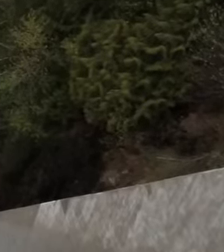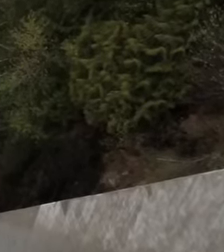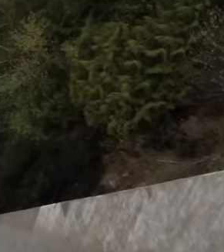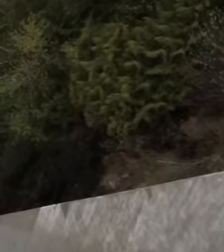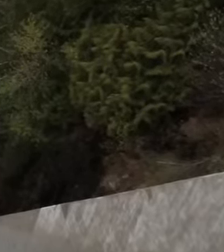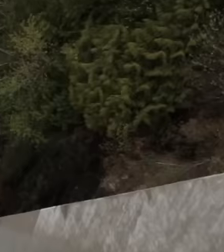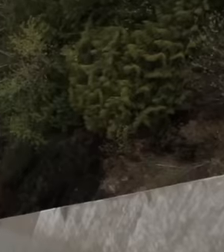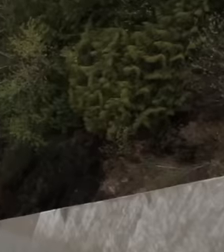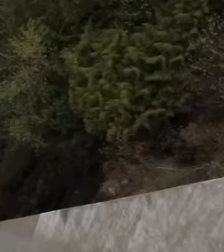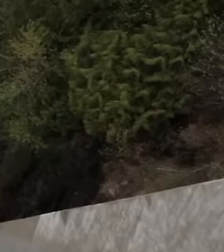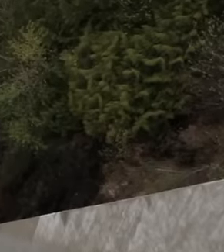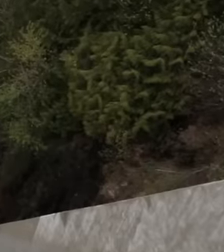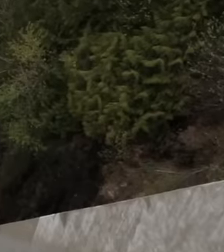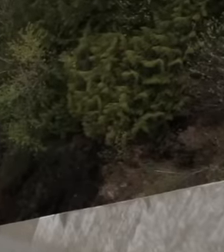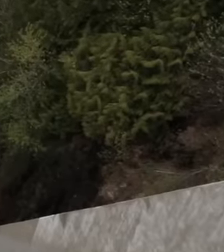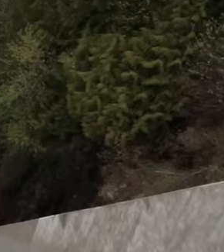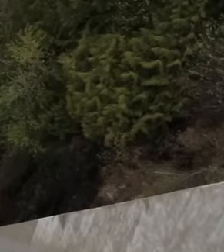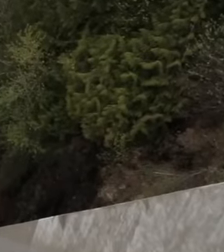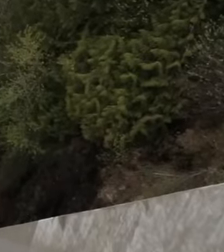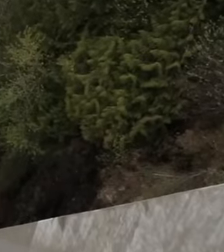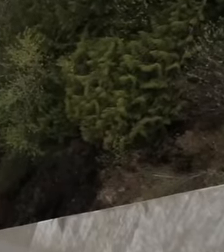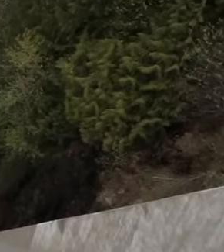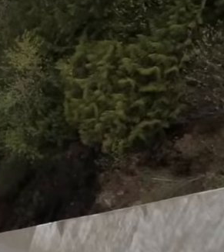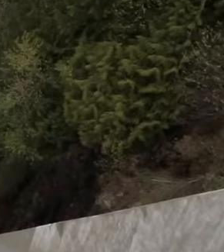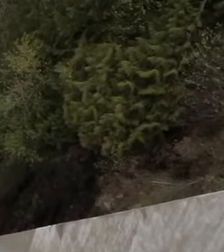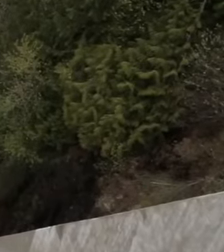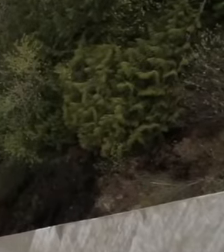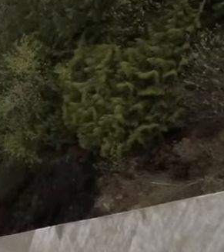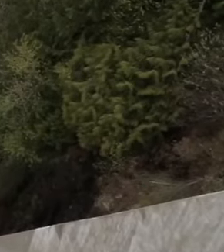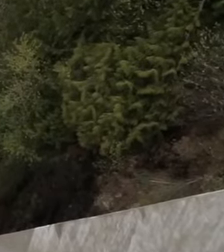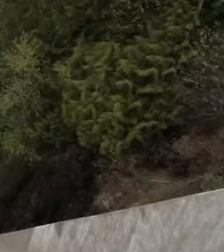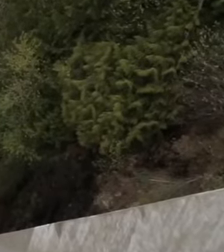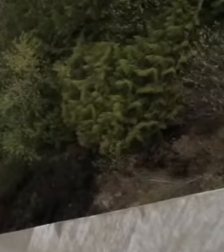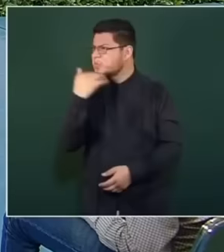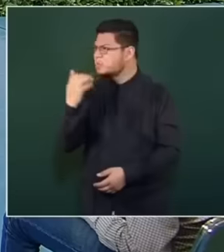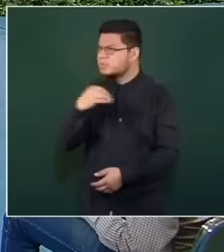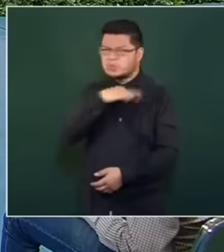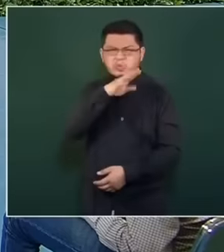Ese es todo el fenómeno. No hay ninguna contaminación.